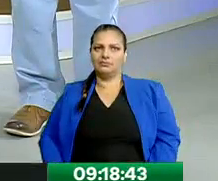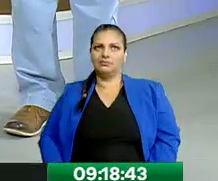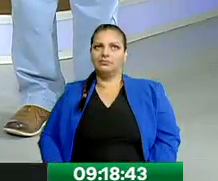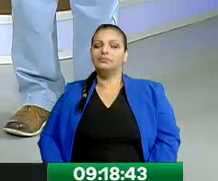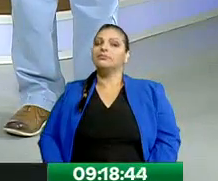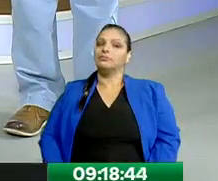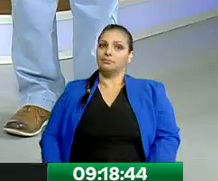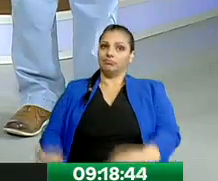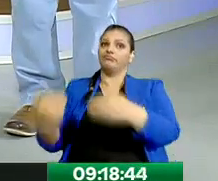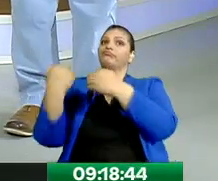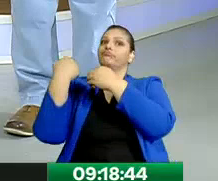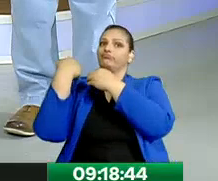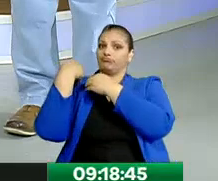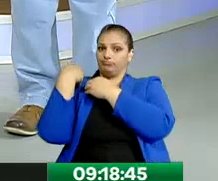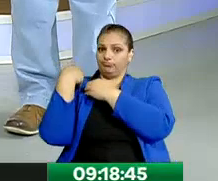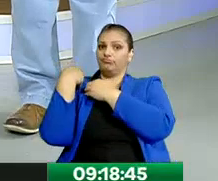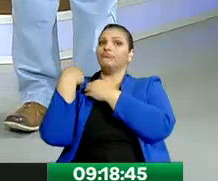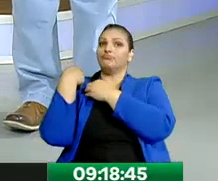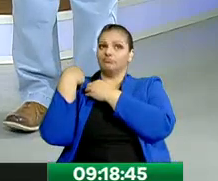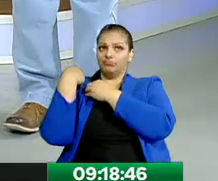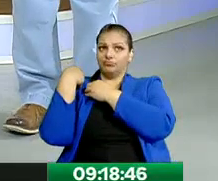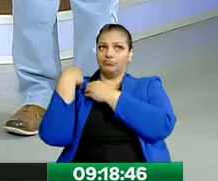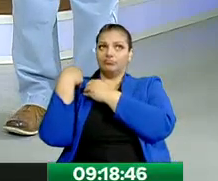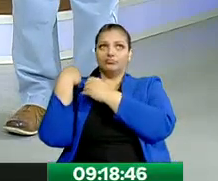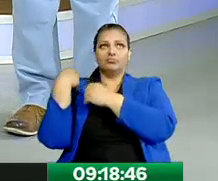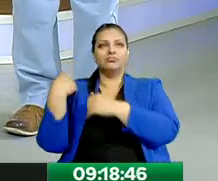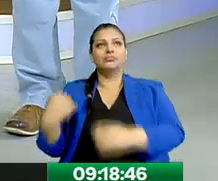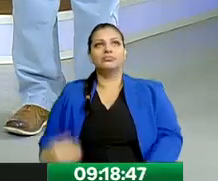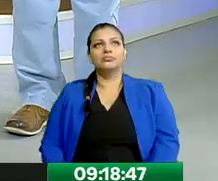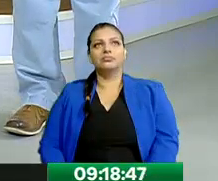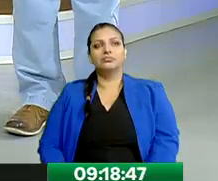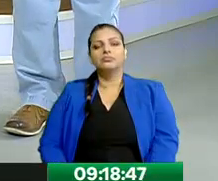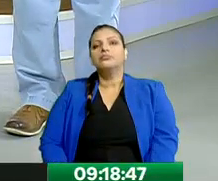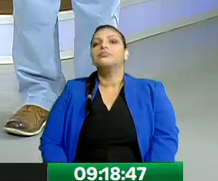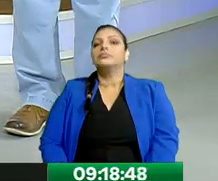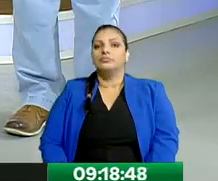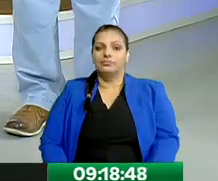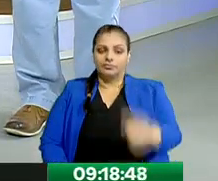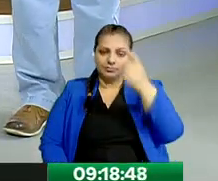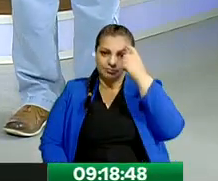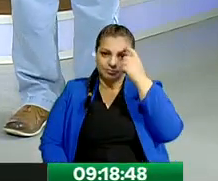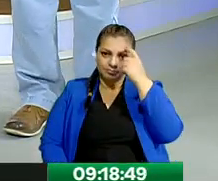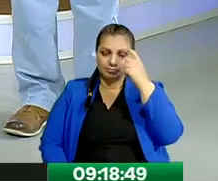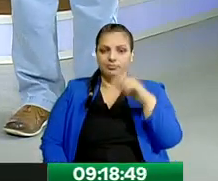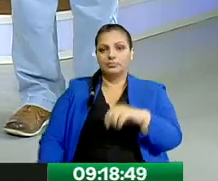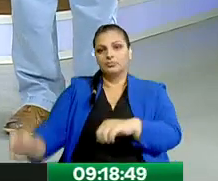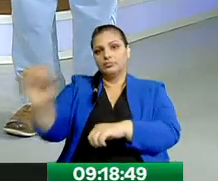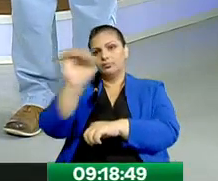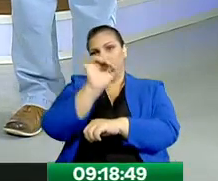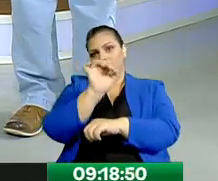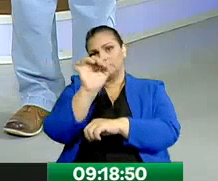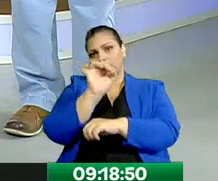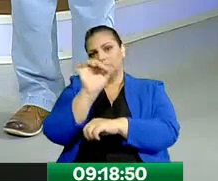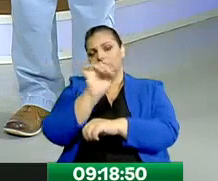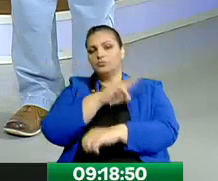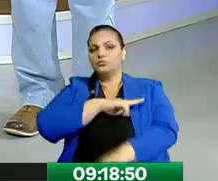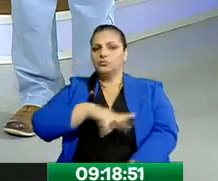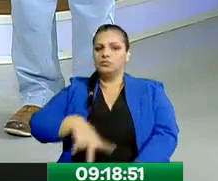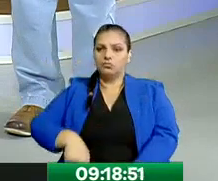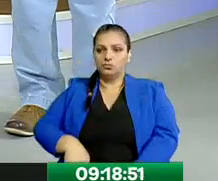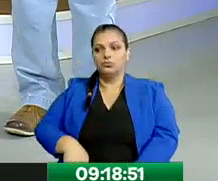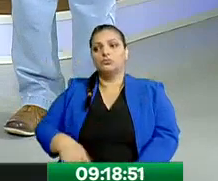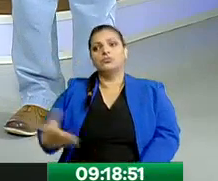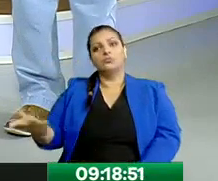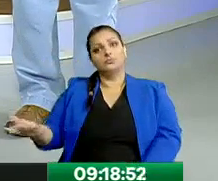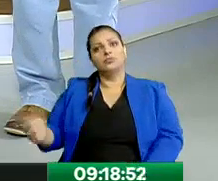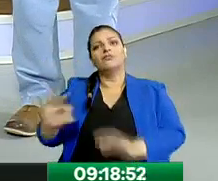de su responsabilidad. Sobre todo quienes, insisto, no hacemos, no solamente porque hace transportación pública, también con nuestra familia tenemos que